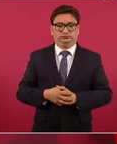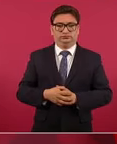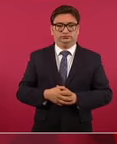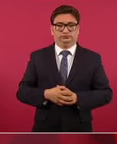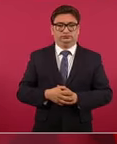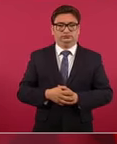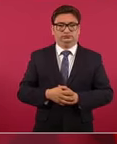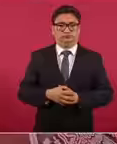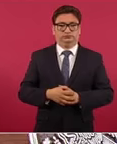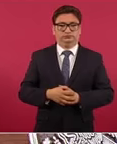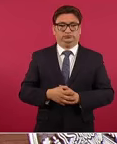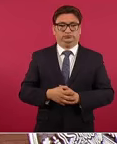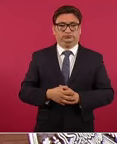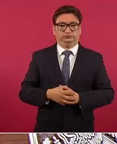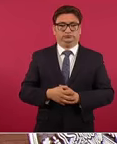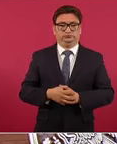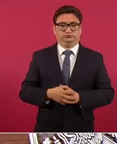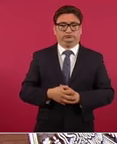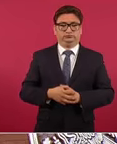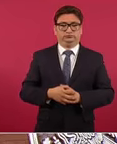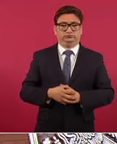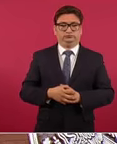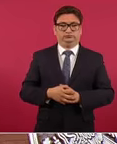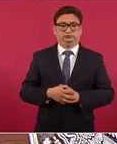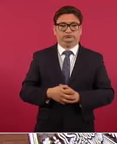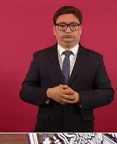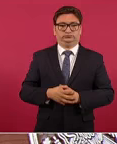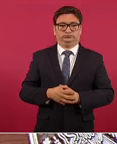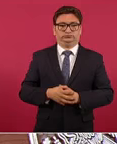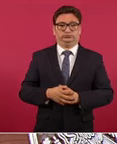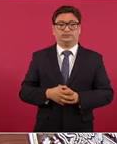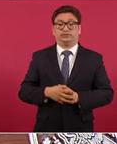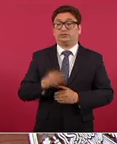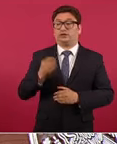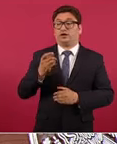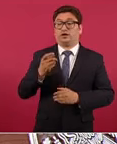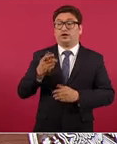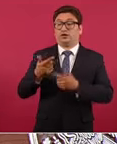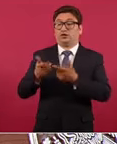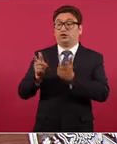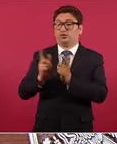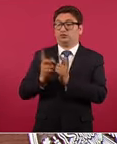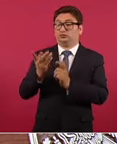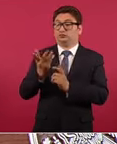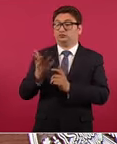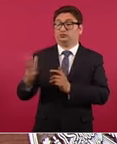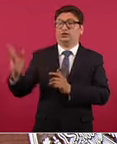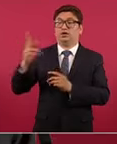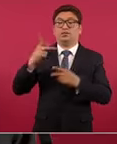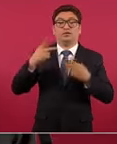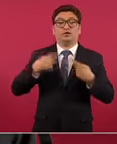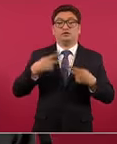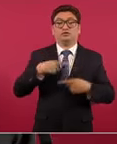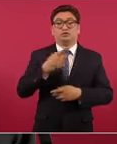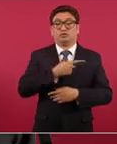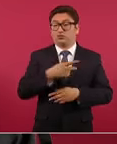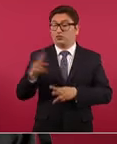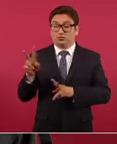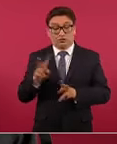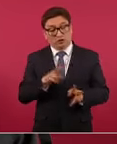no volvían a ver al desposeído al pobre